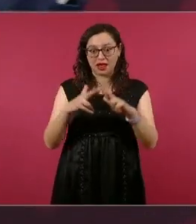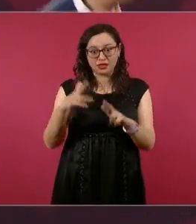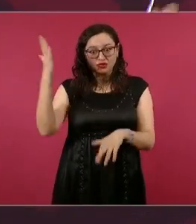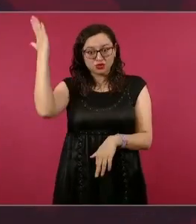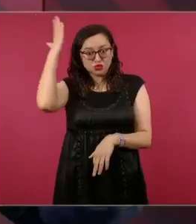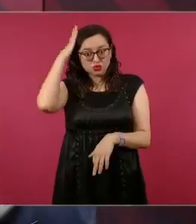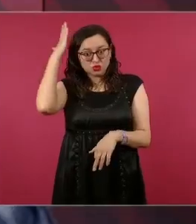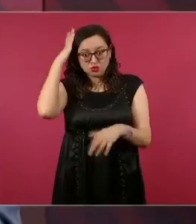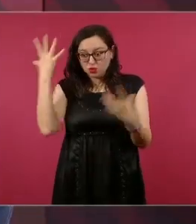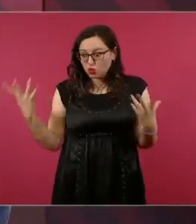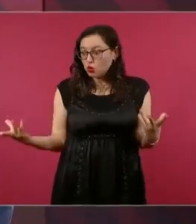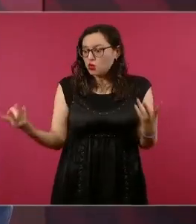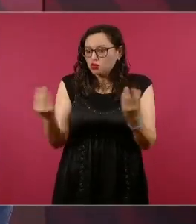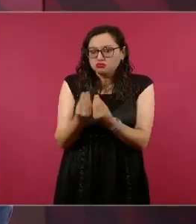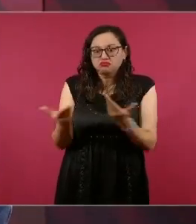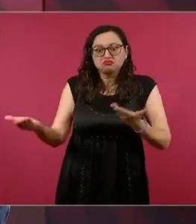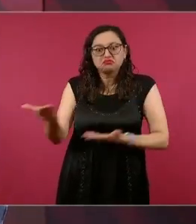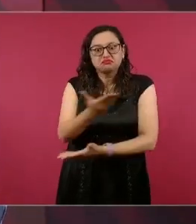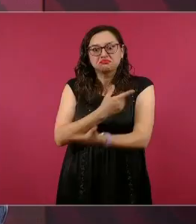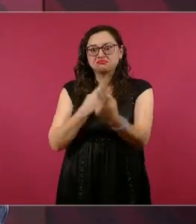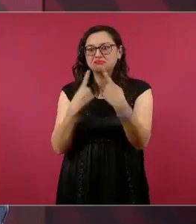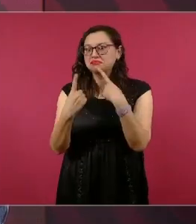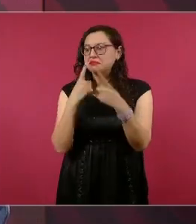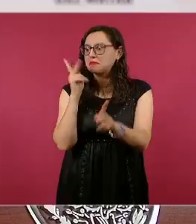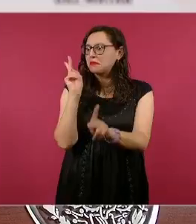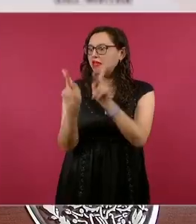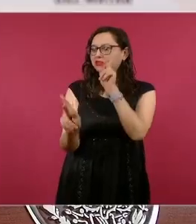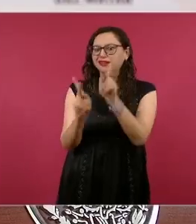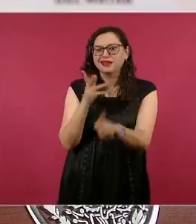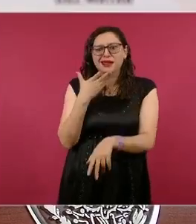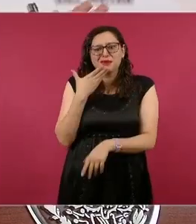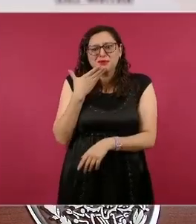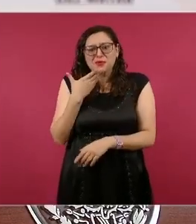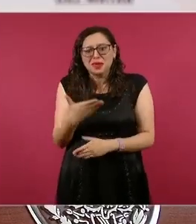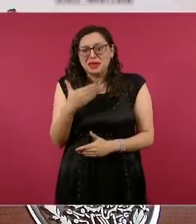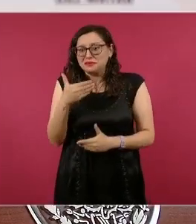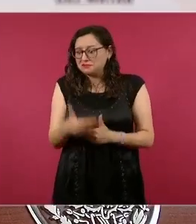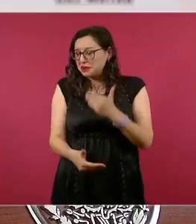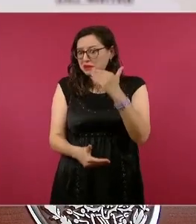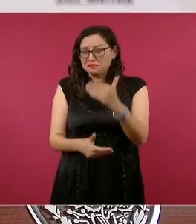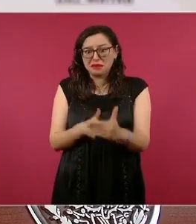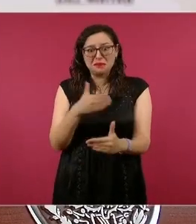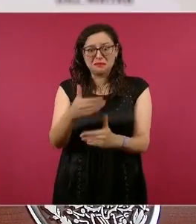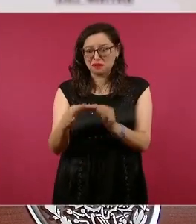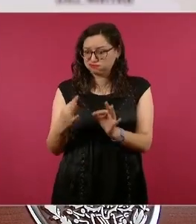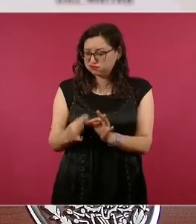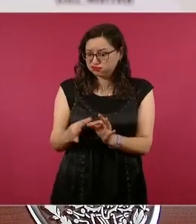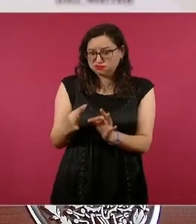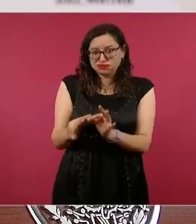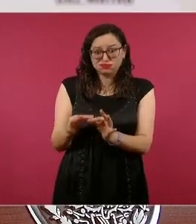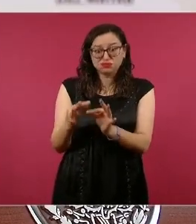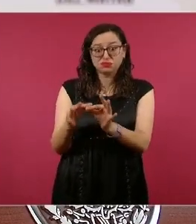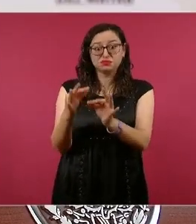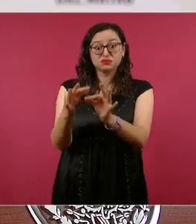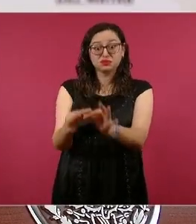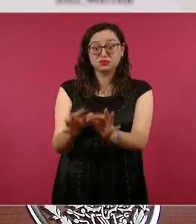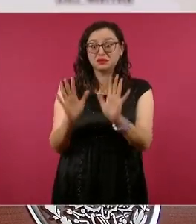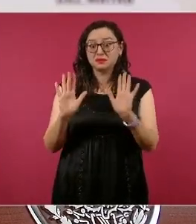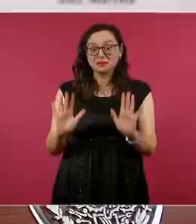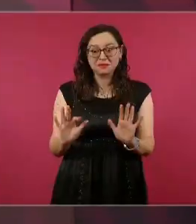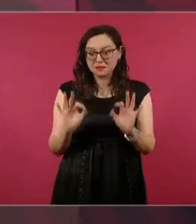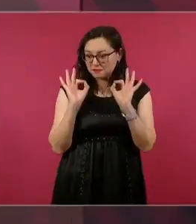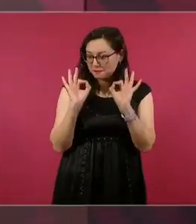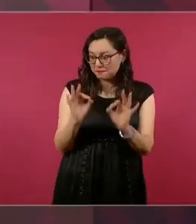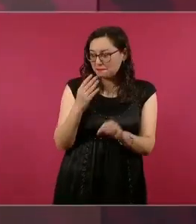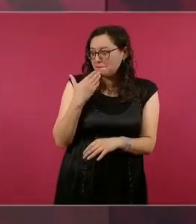una muy buena comunicación, avanzando, y terminamos bien, pero casi al mismo